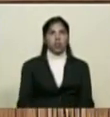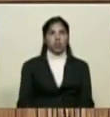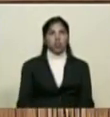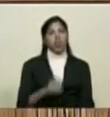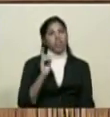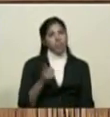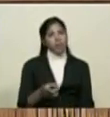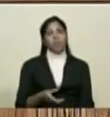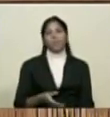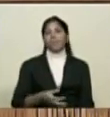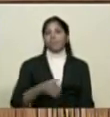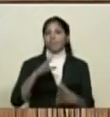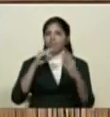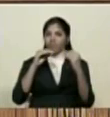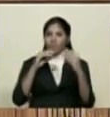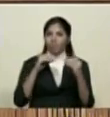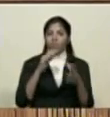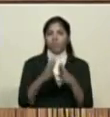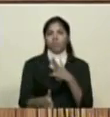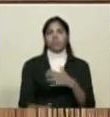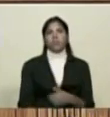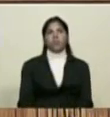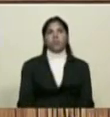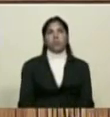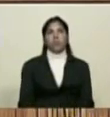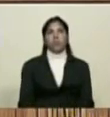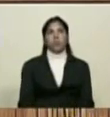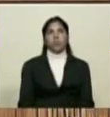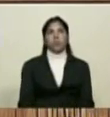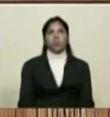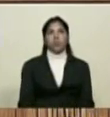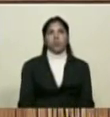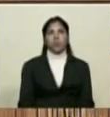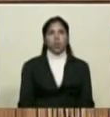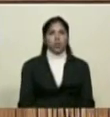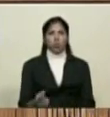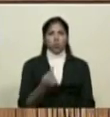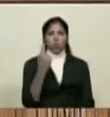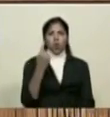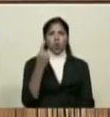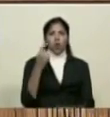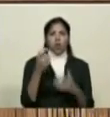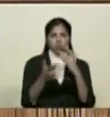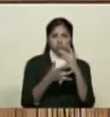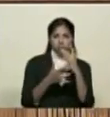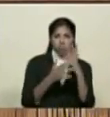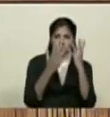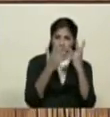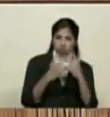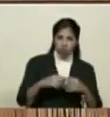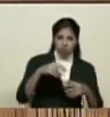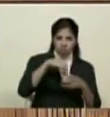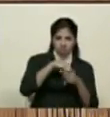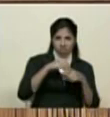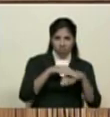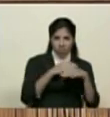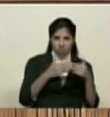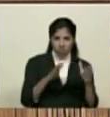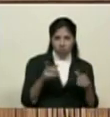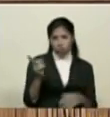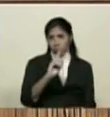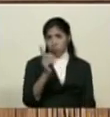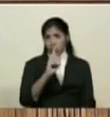hoy, no solamente de la parte de la reestructuración técnico-administrativa. Nos